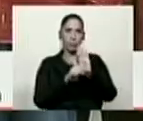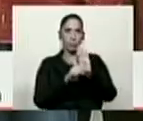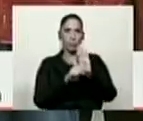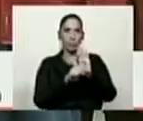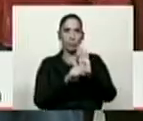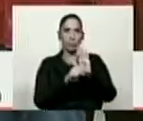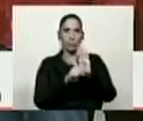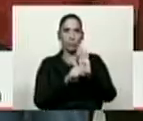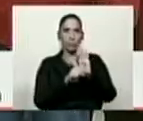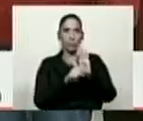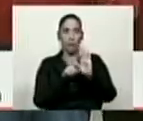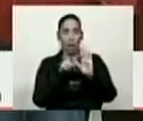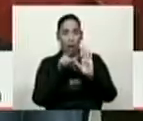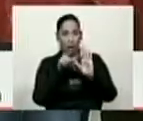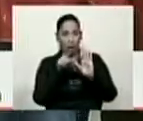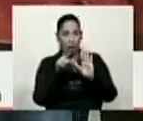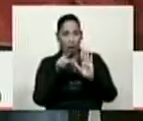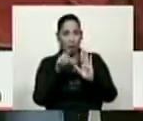Allá en la OEA